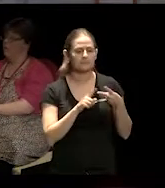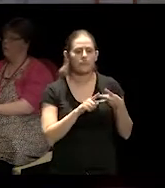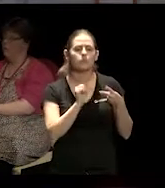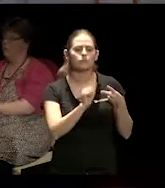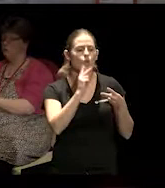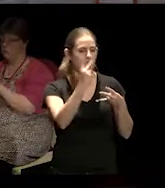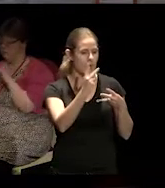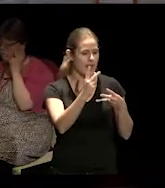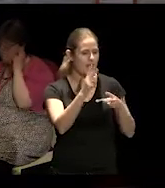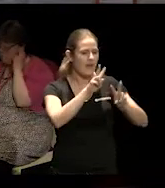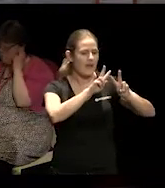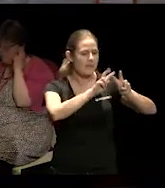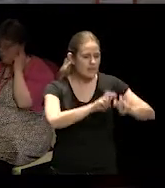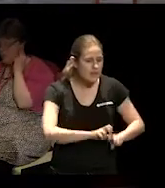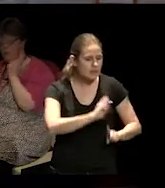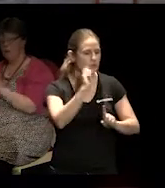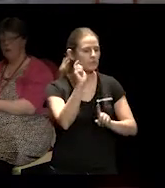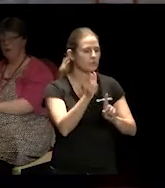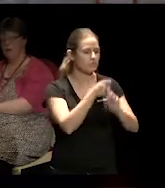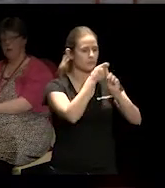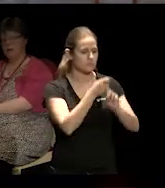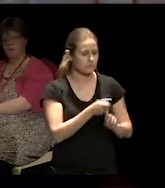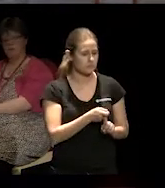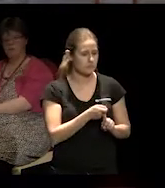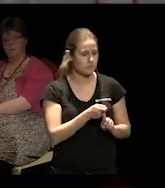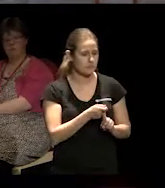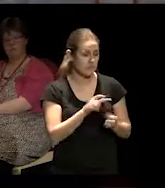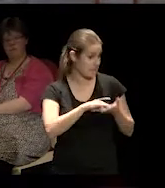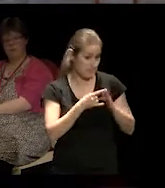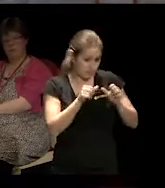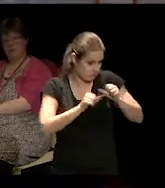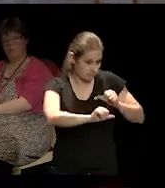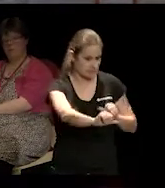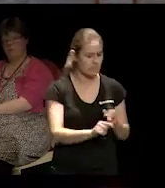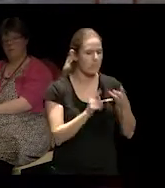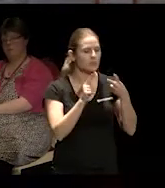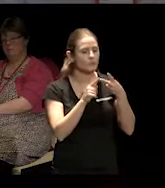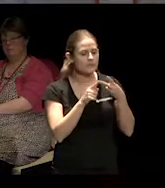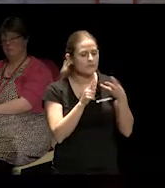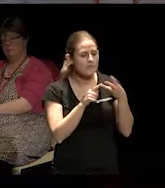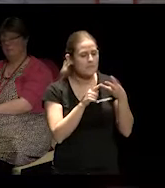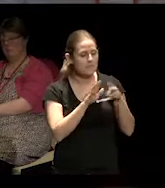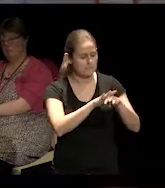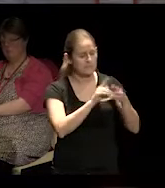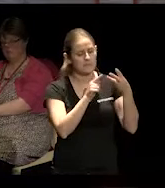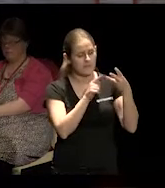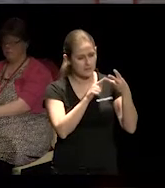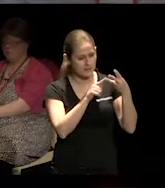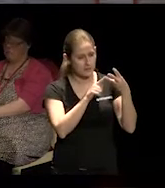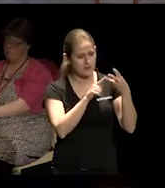descubrimiento es fundamental para el trabajo que hacemos desde el método. Punto número tres y específico de la metodología